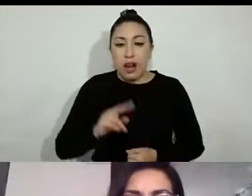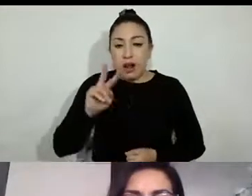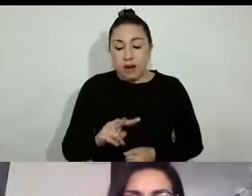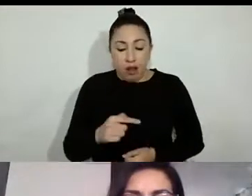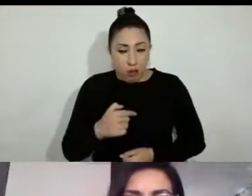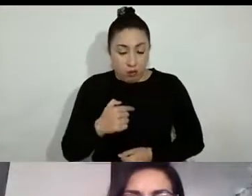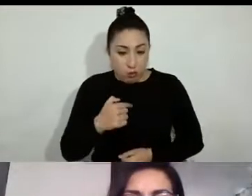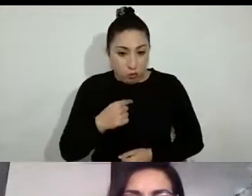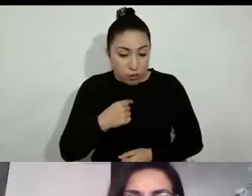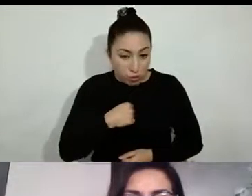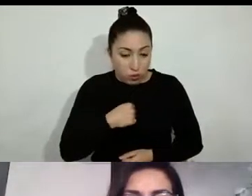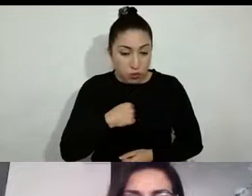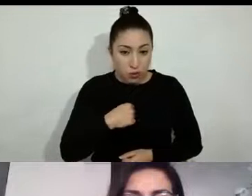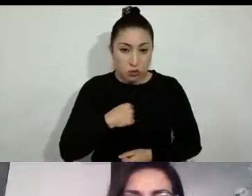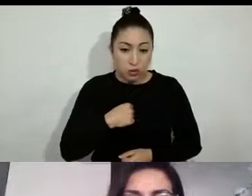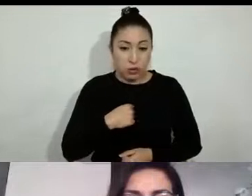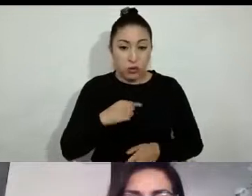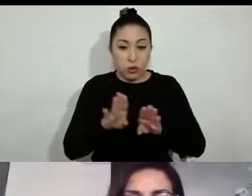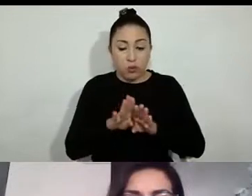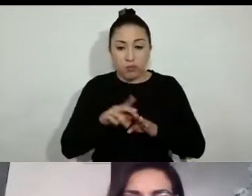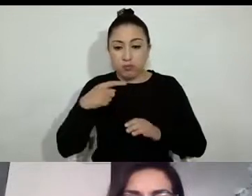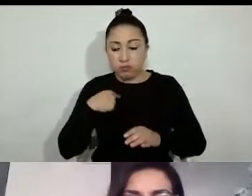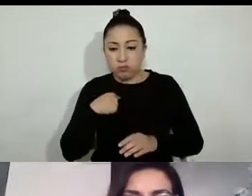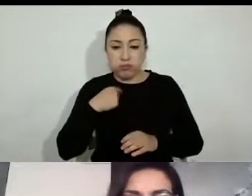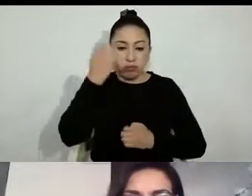precisión por mi formación como jurista,